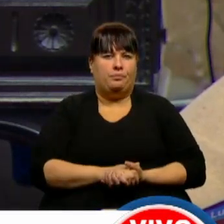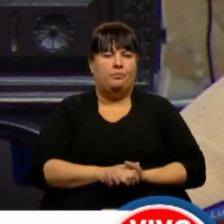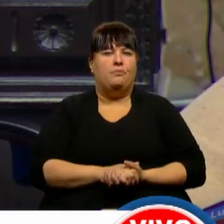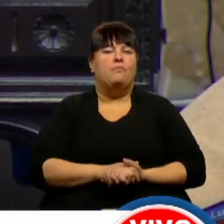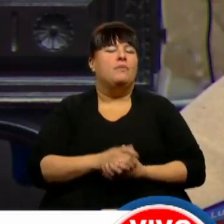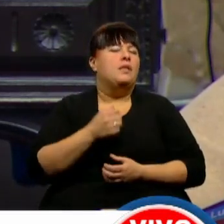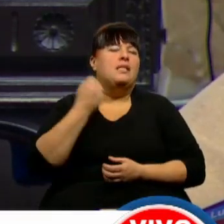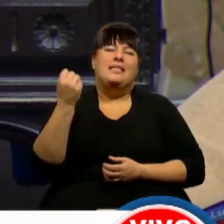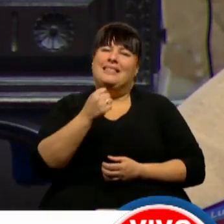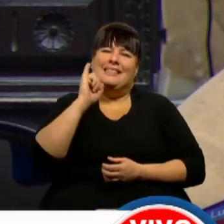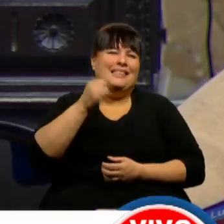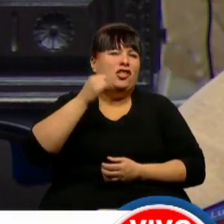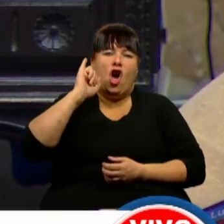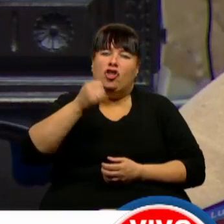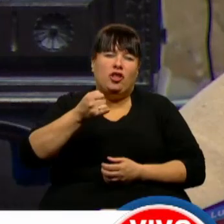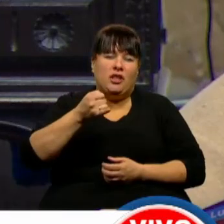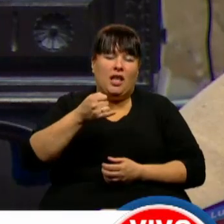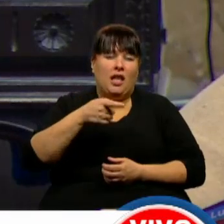llevar hasta las últimas instancias